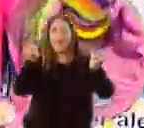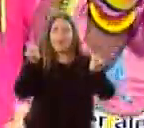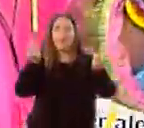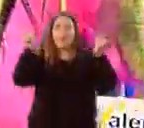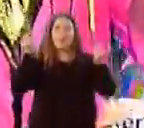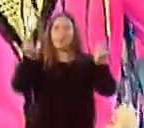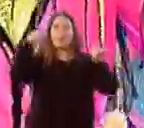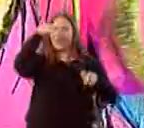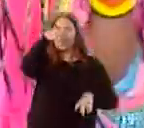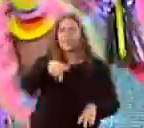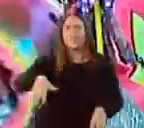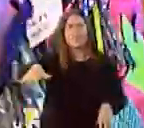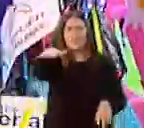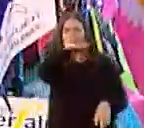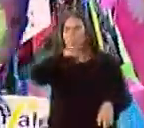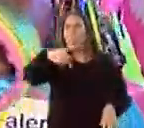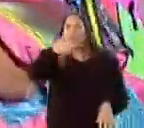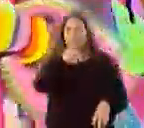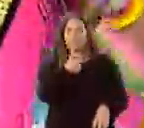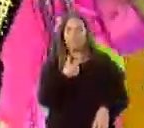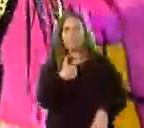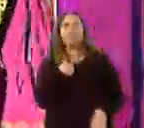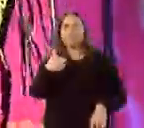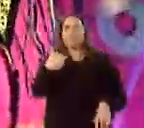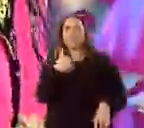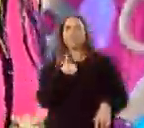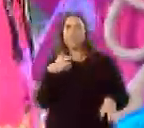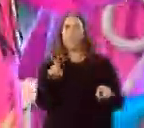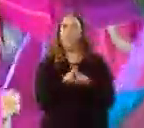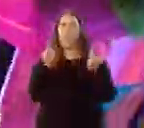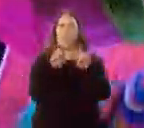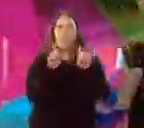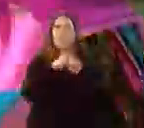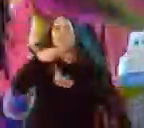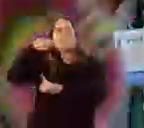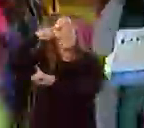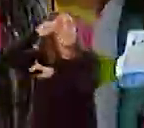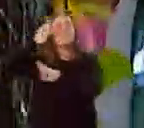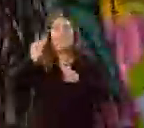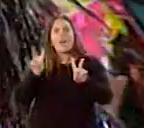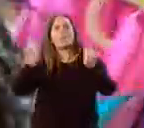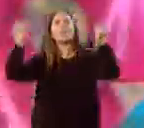donde yo una aventura vivir